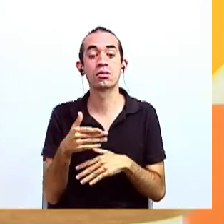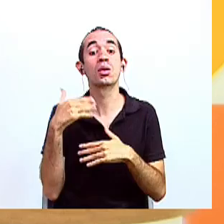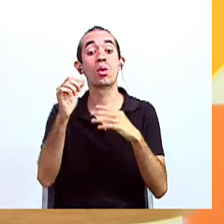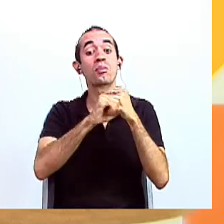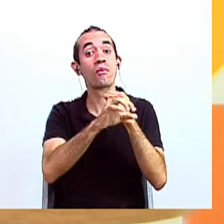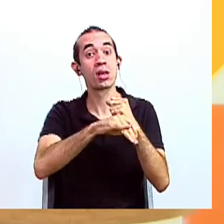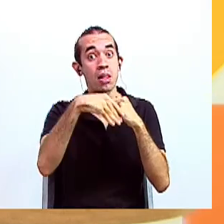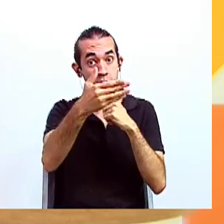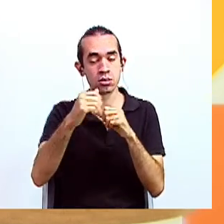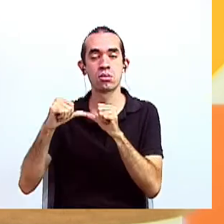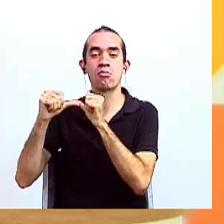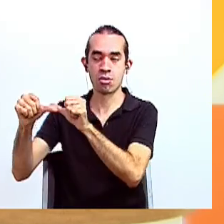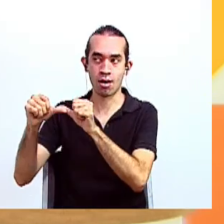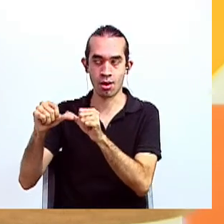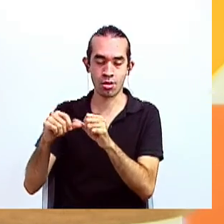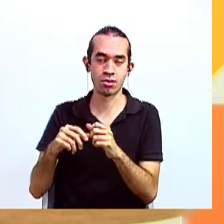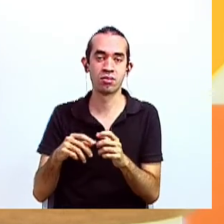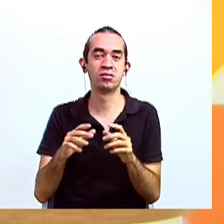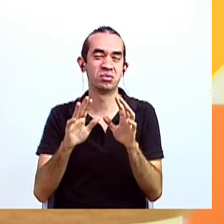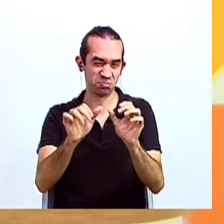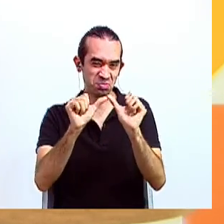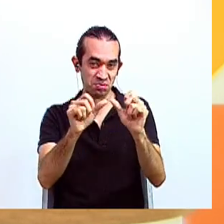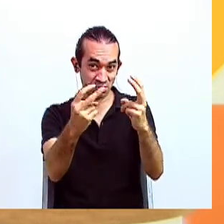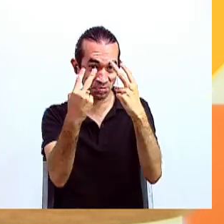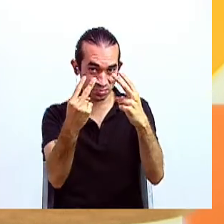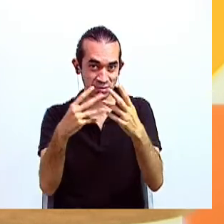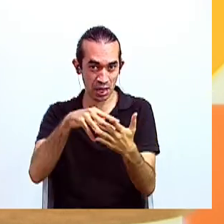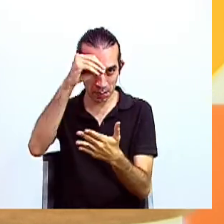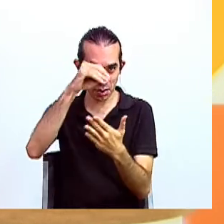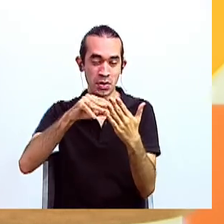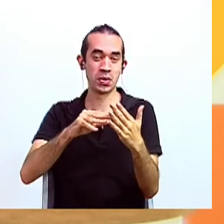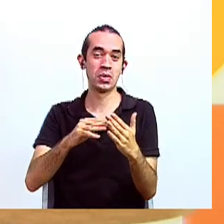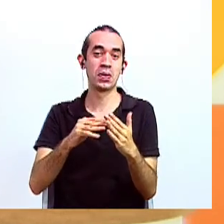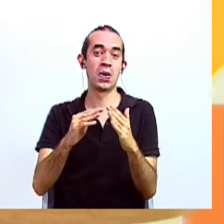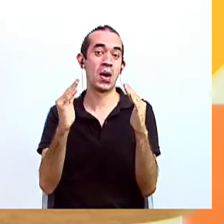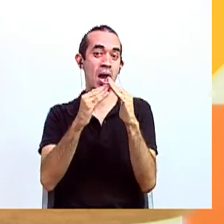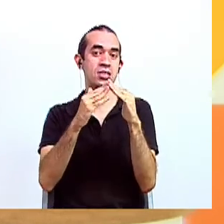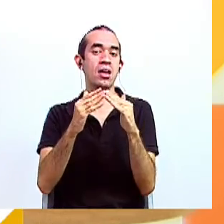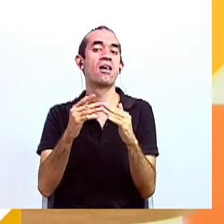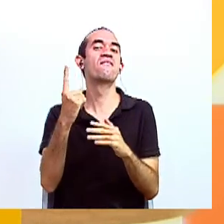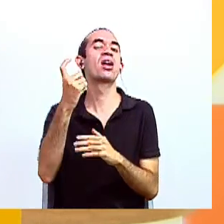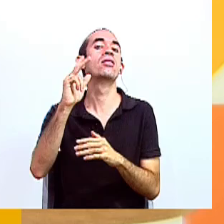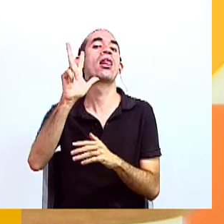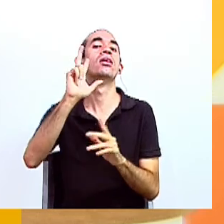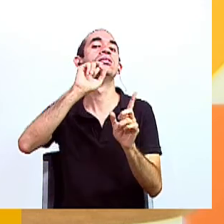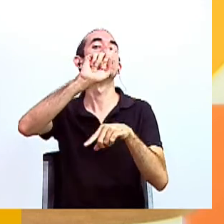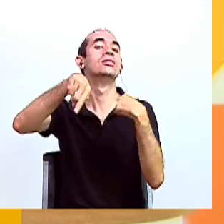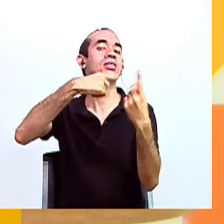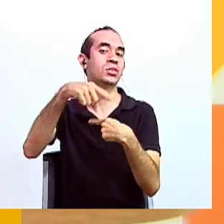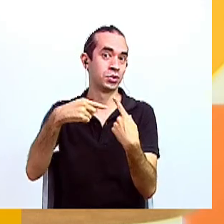que no se despeguen y sigan aquí en Aprendo en Casa, porque nos quedan 3 ciclos por ver.